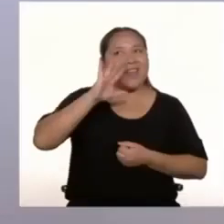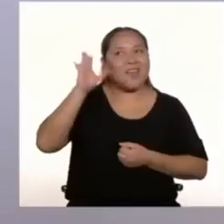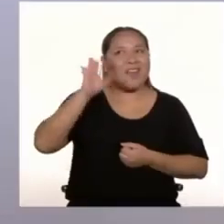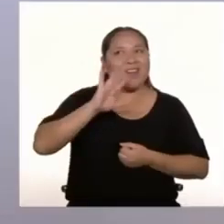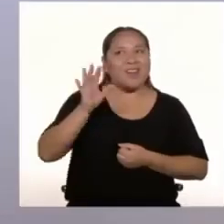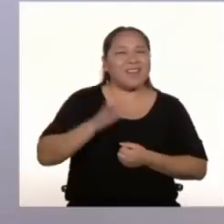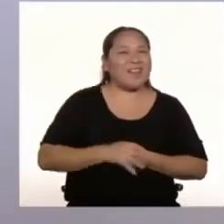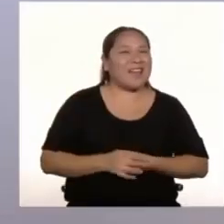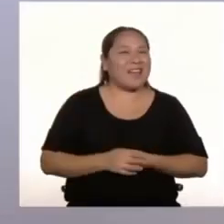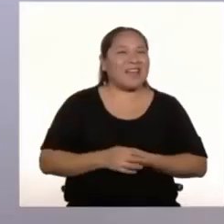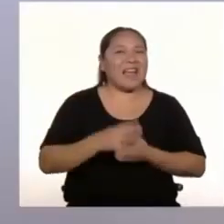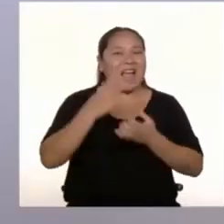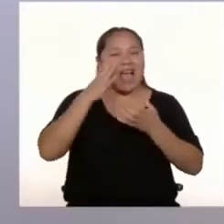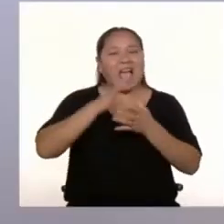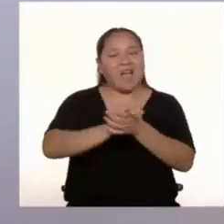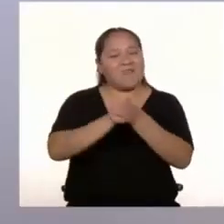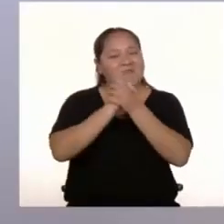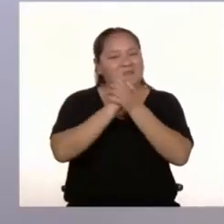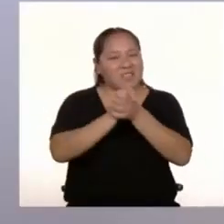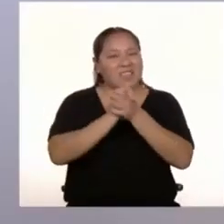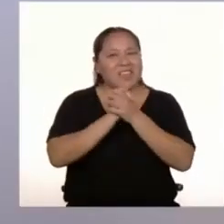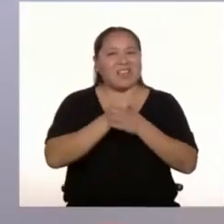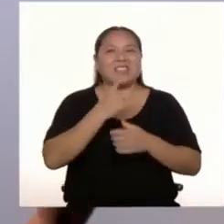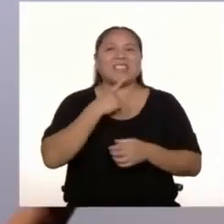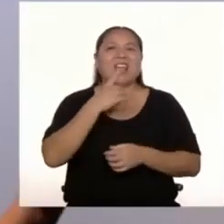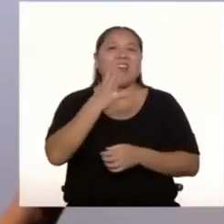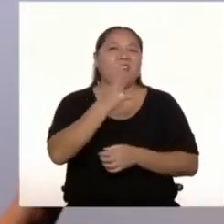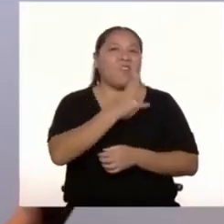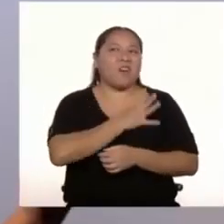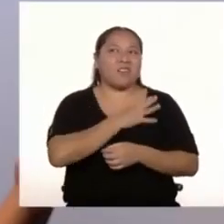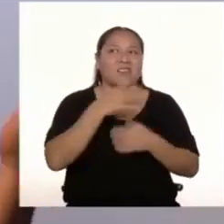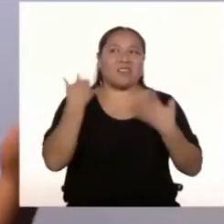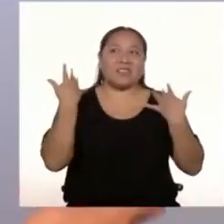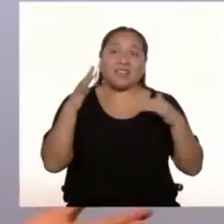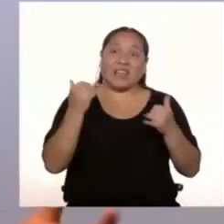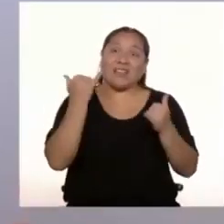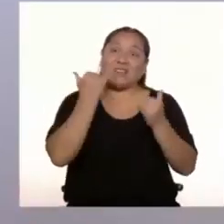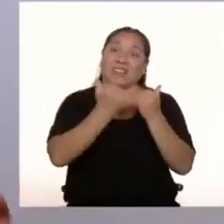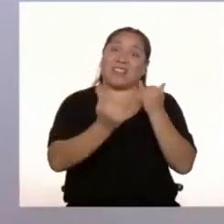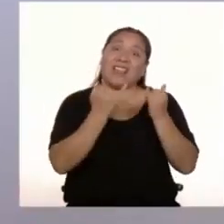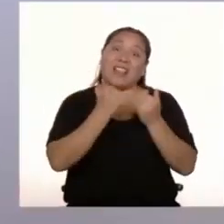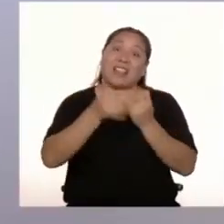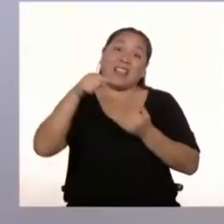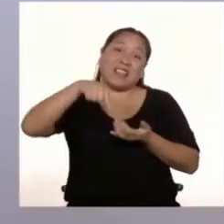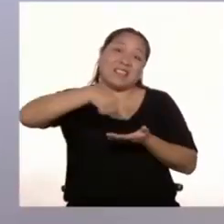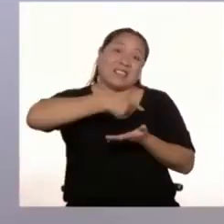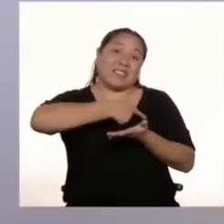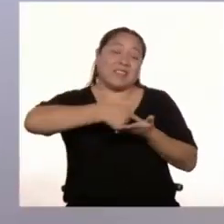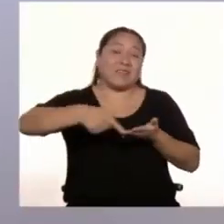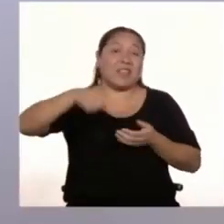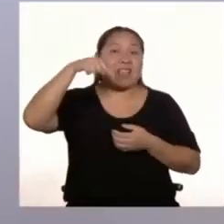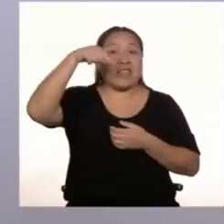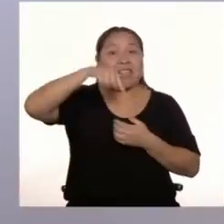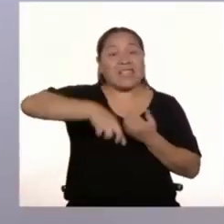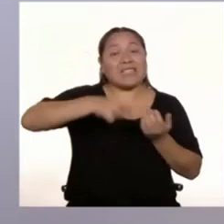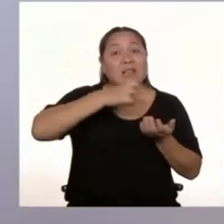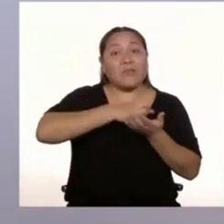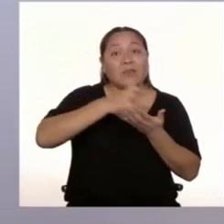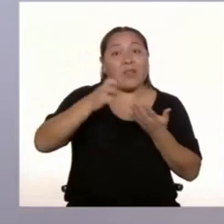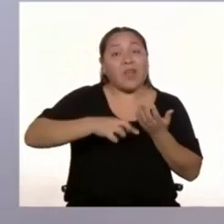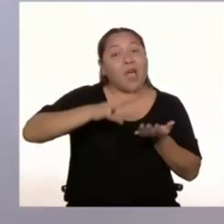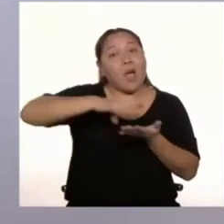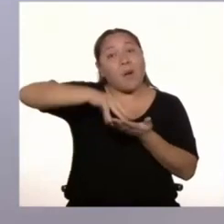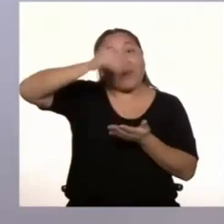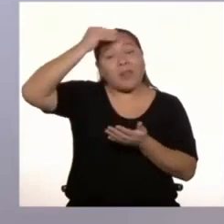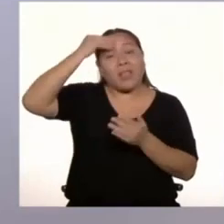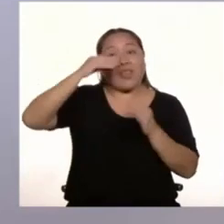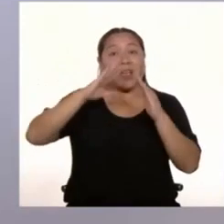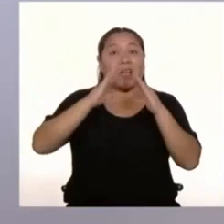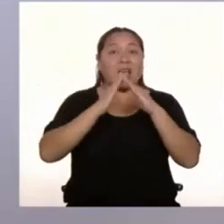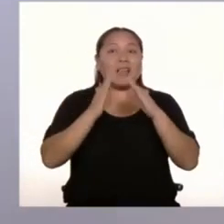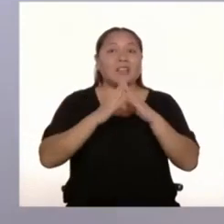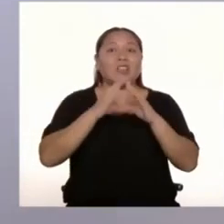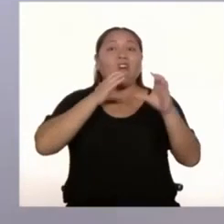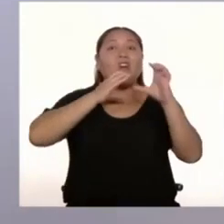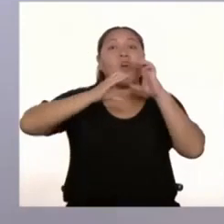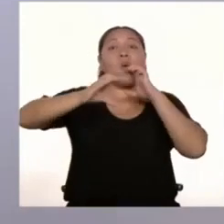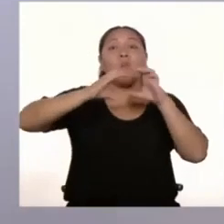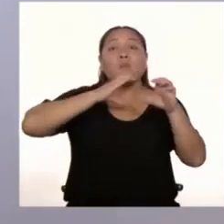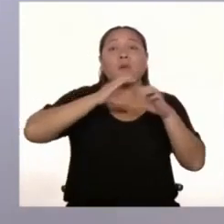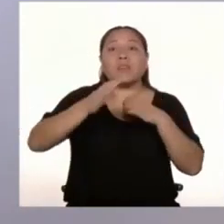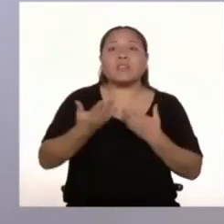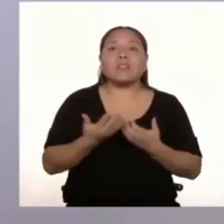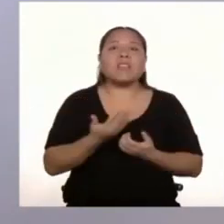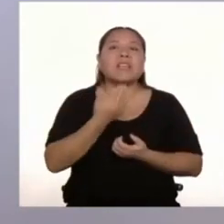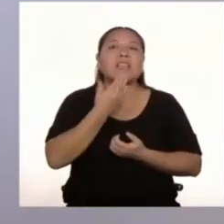Hola a mis amigas y amigos del cuarto. Llegamos al final de la semana y en este episodio de Aprendo en Casa conversaremos